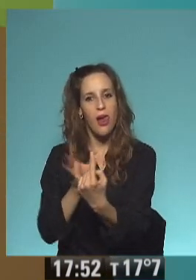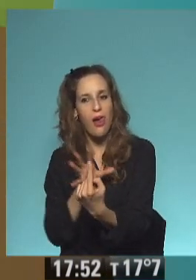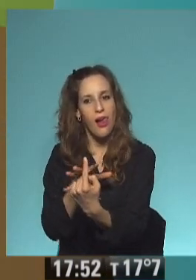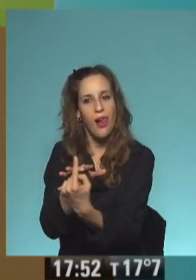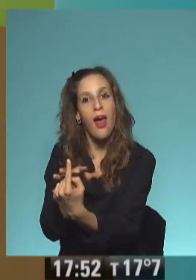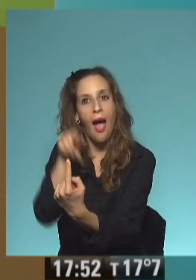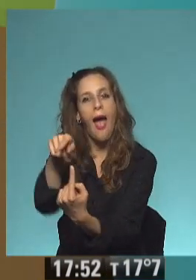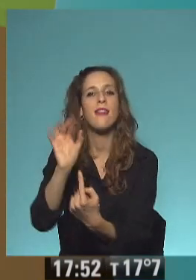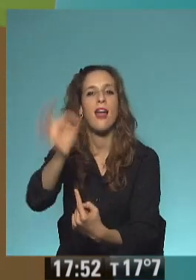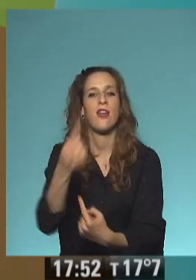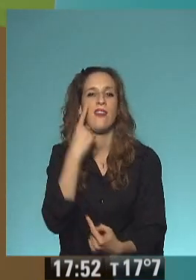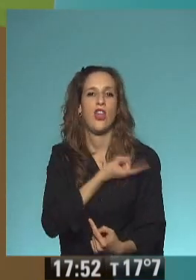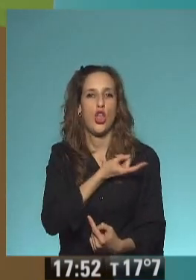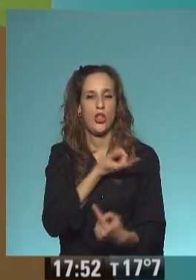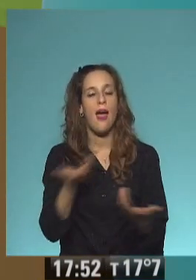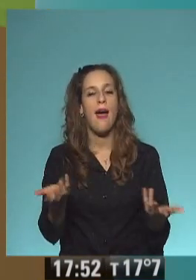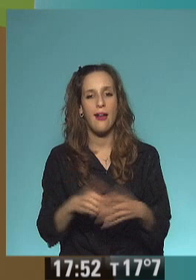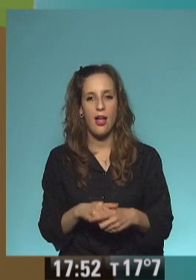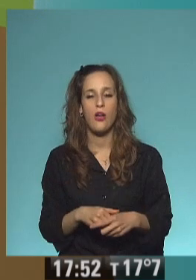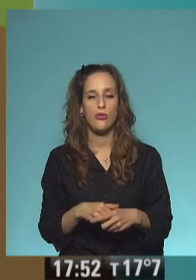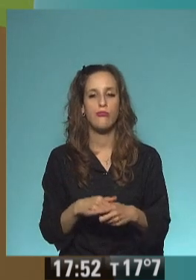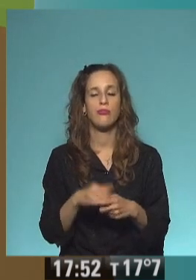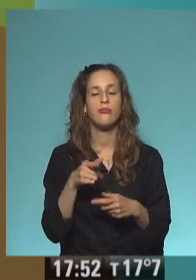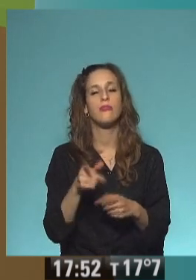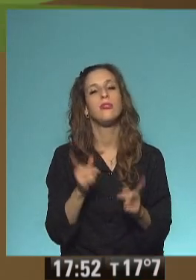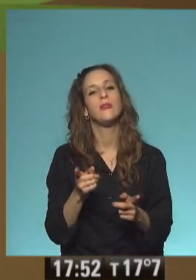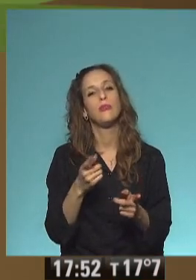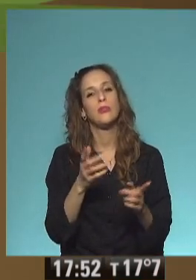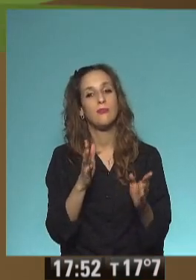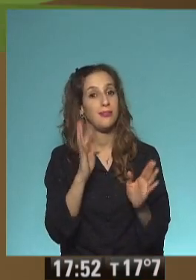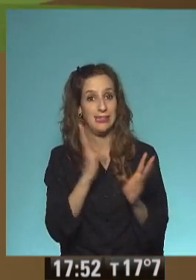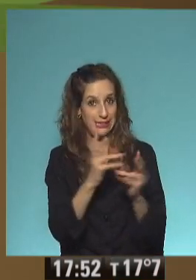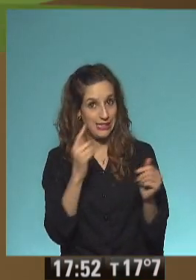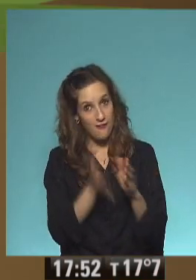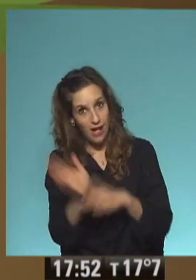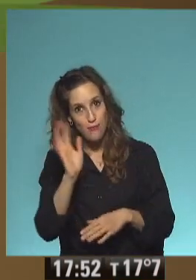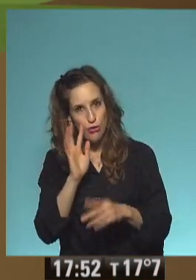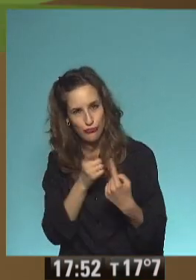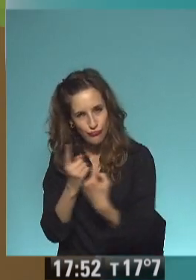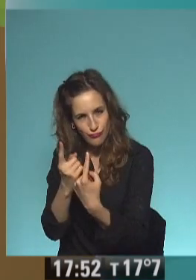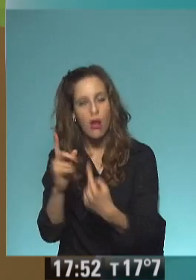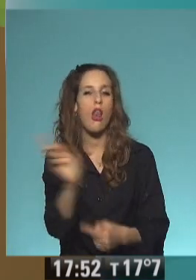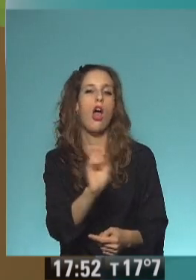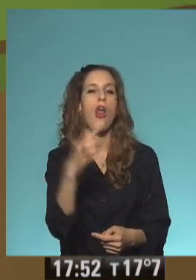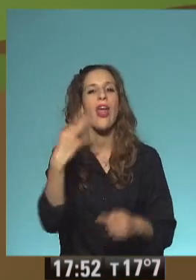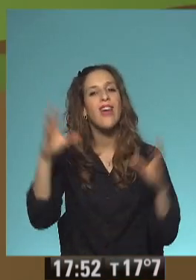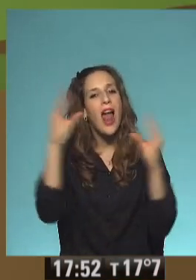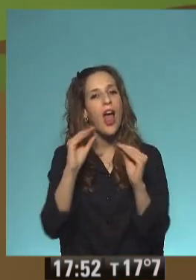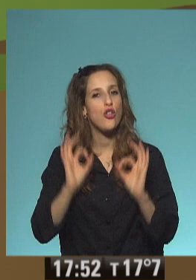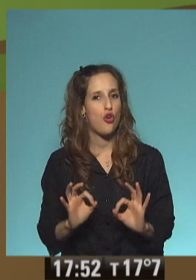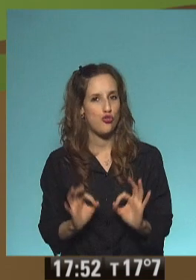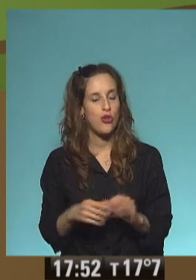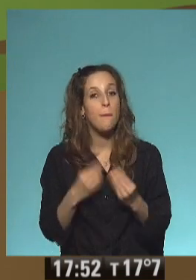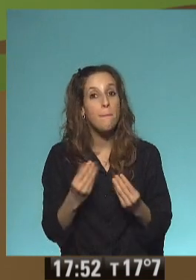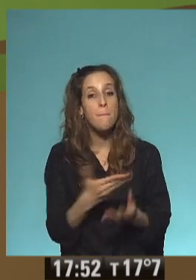Ah, también, sí, eso. Saludamos a los chicos y nos vamos ahora. No, tenemos que ir a la noche. ¿Por qué? Porque mi mamá